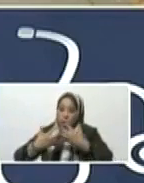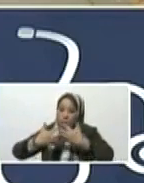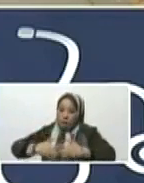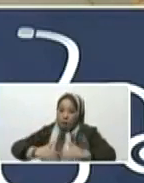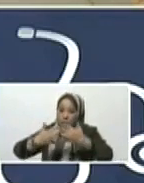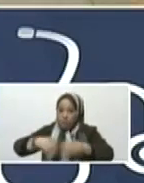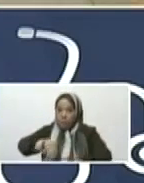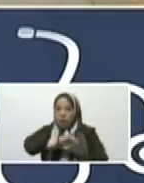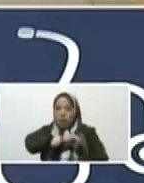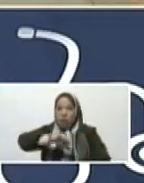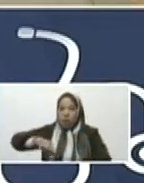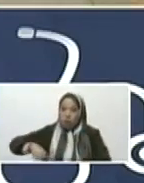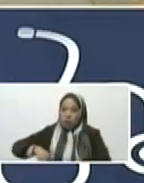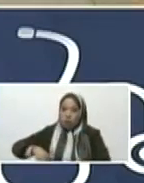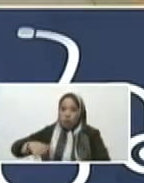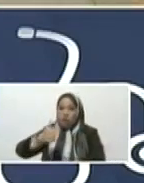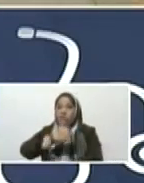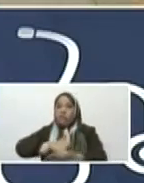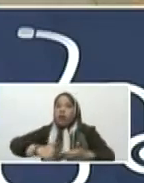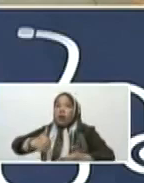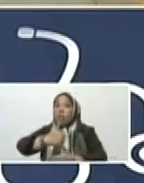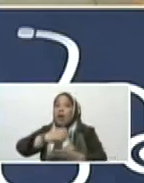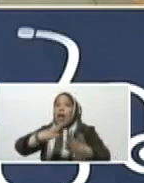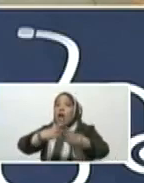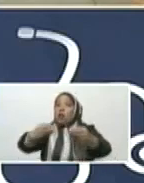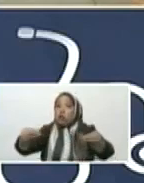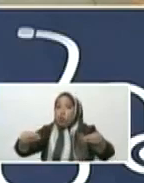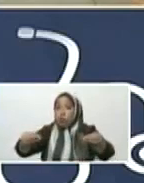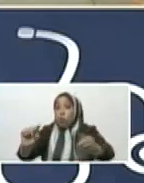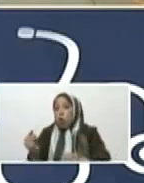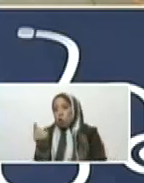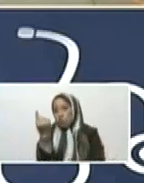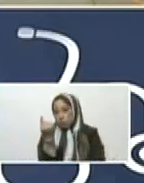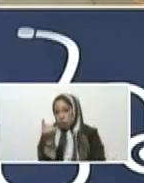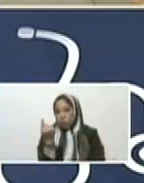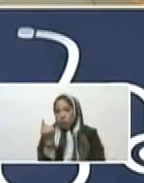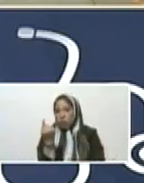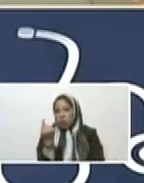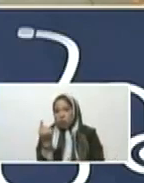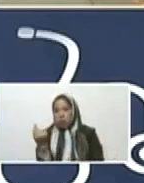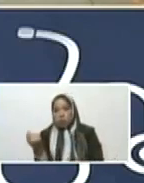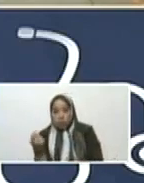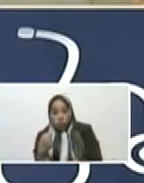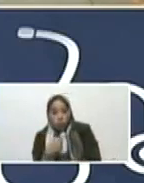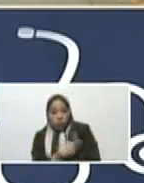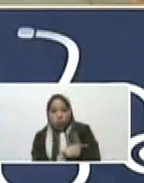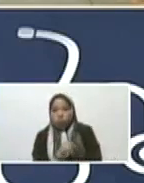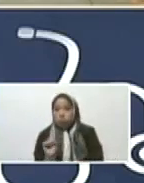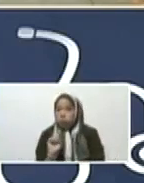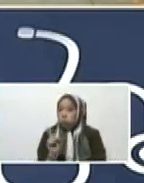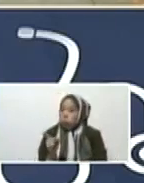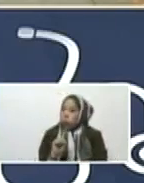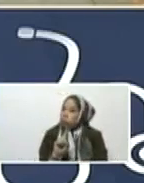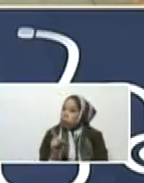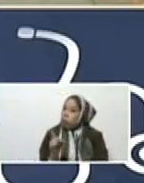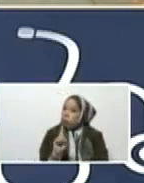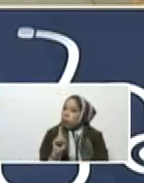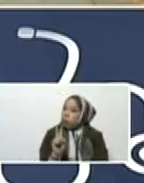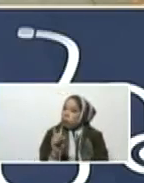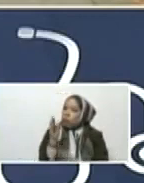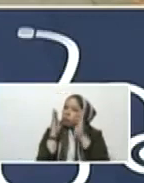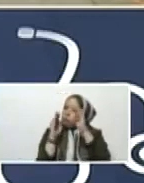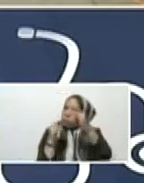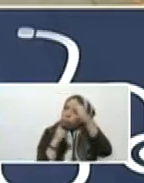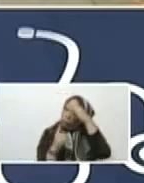privada, Farmatodo, en un Farmatodo, no estaban poniendo el refuerzo. Llamó la